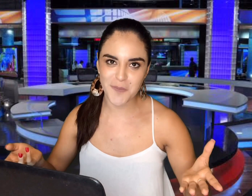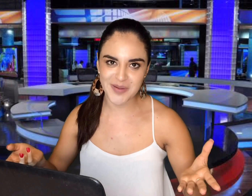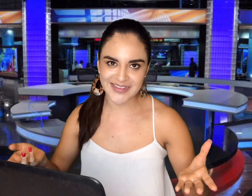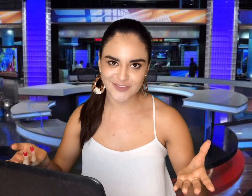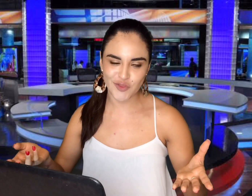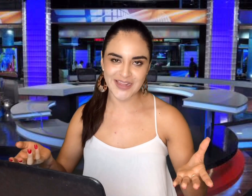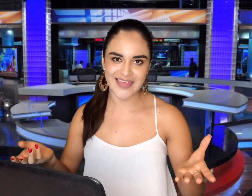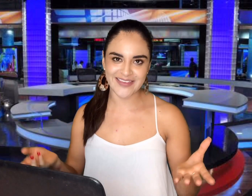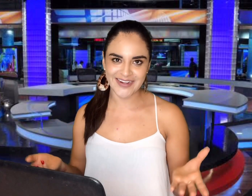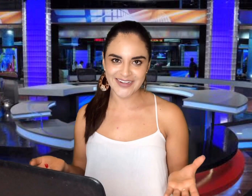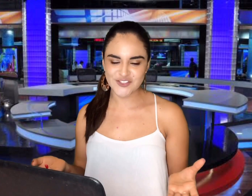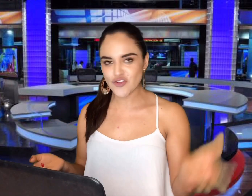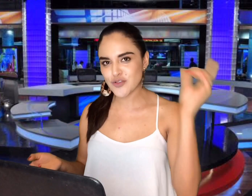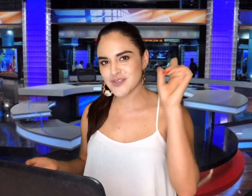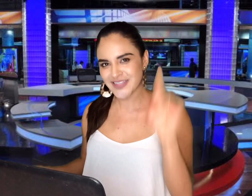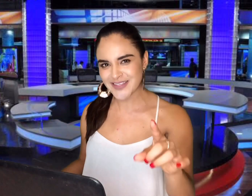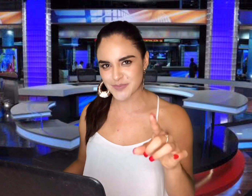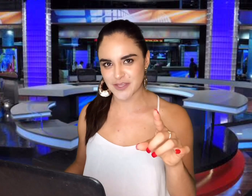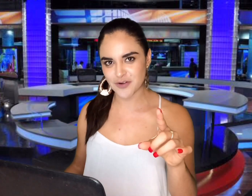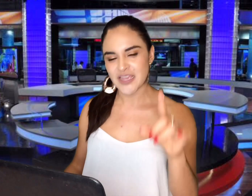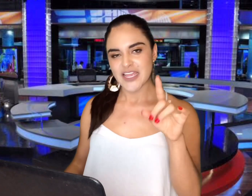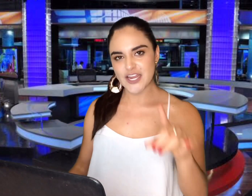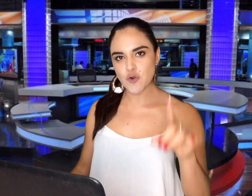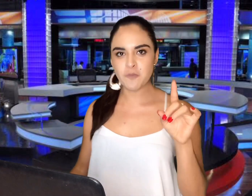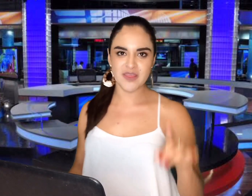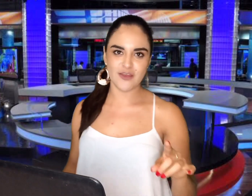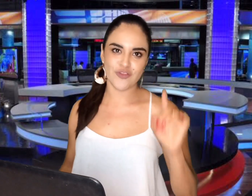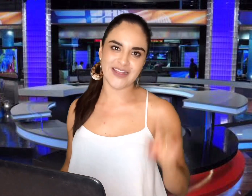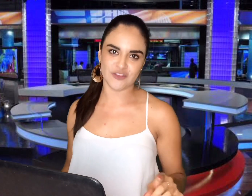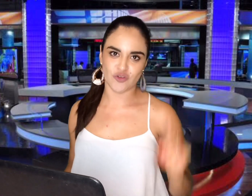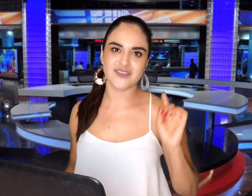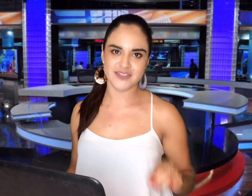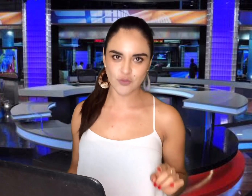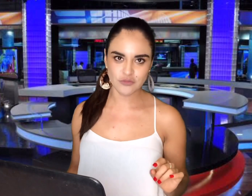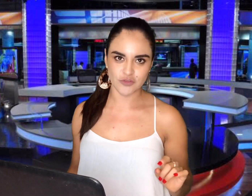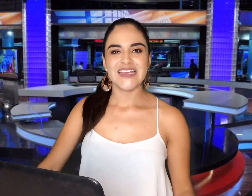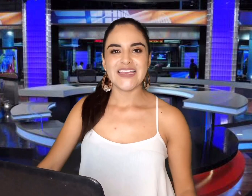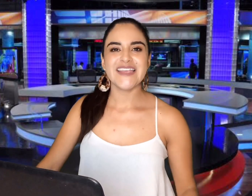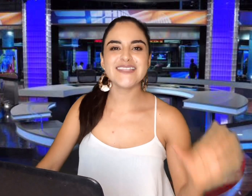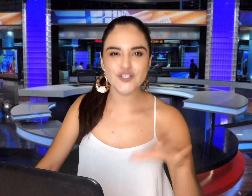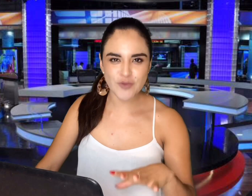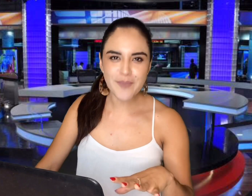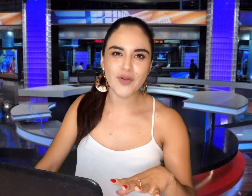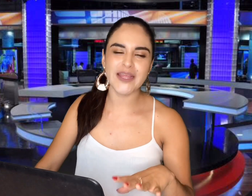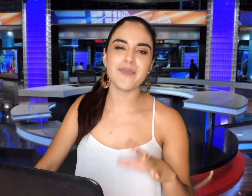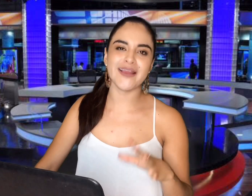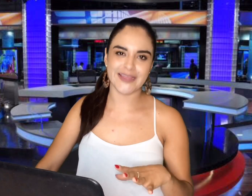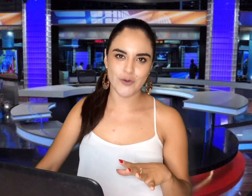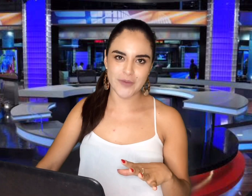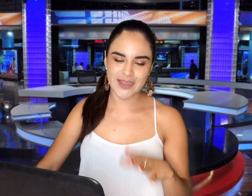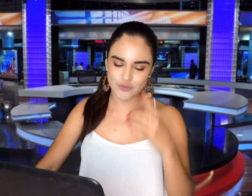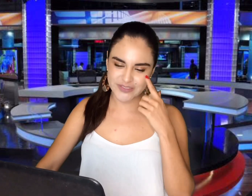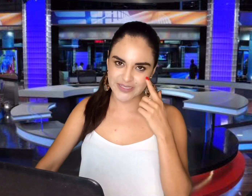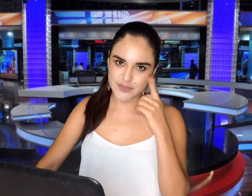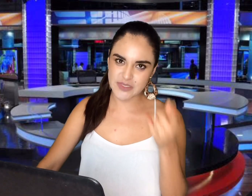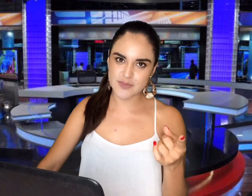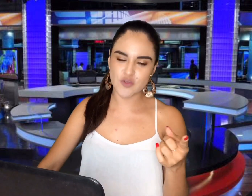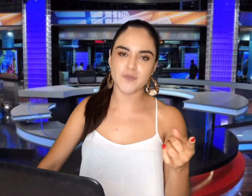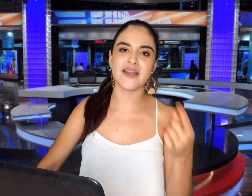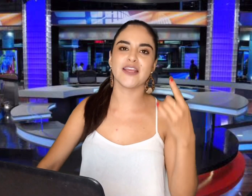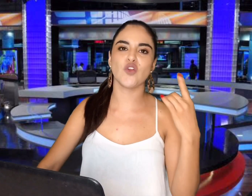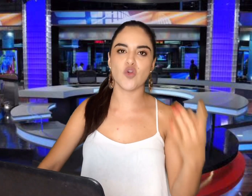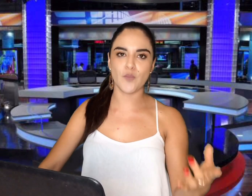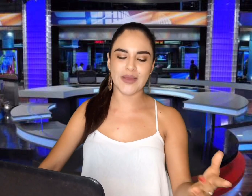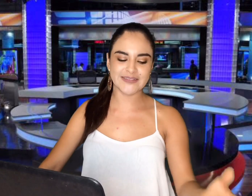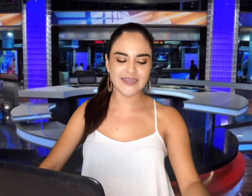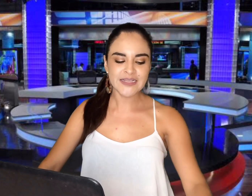completo de la declaración que ustedes vieron en un vídeo de 14 segundos y se los voy a poner para que lo vean ustedes mismos